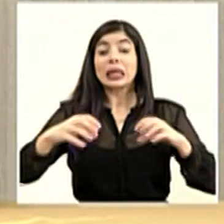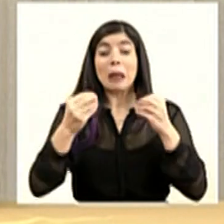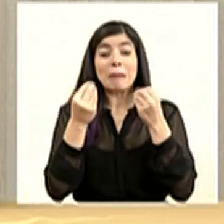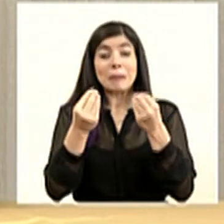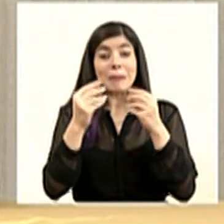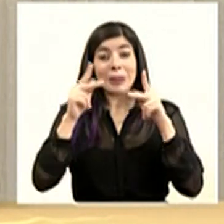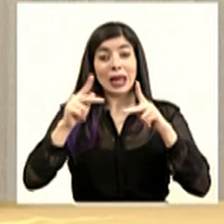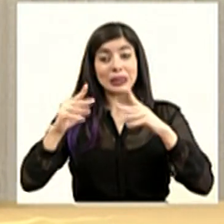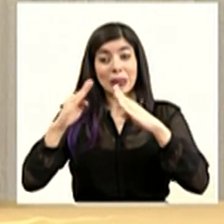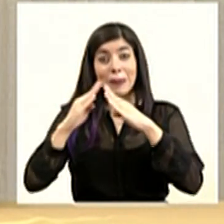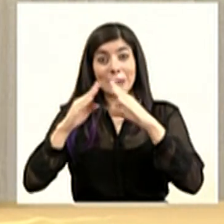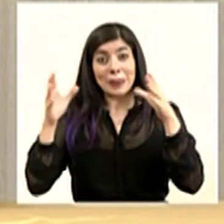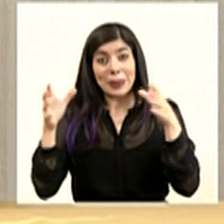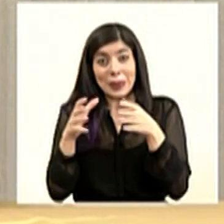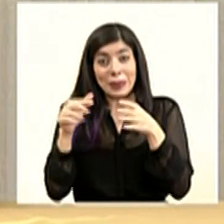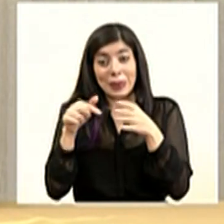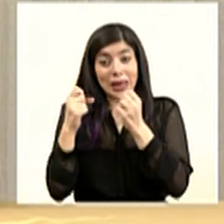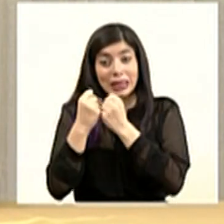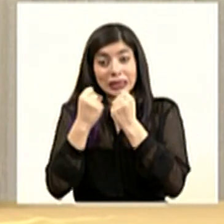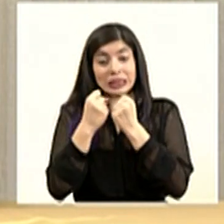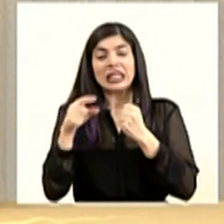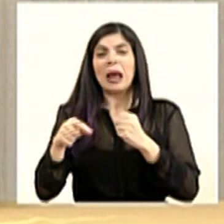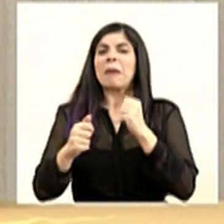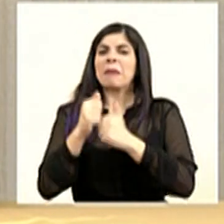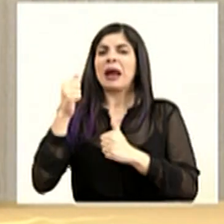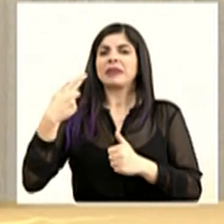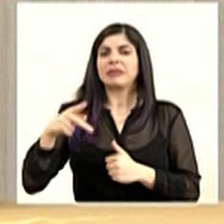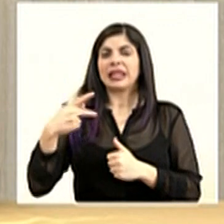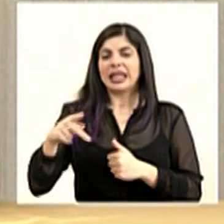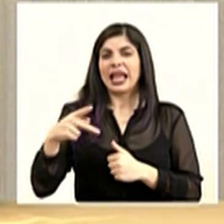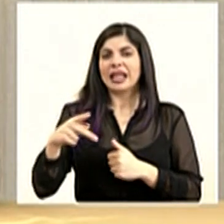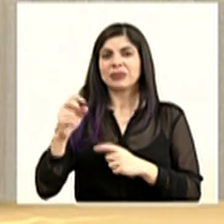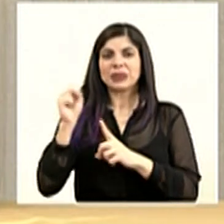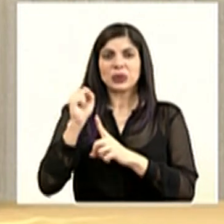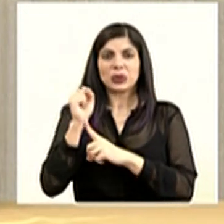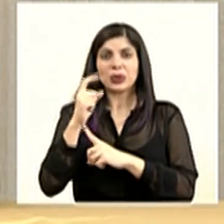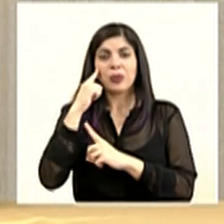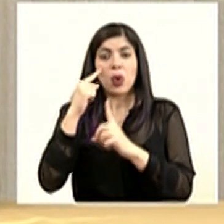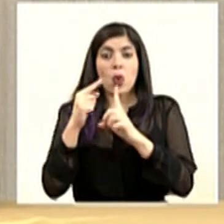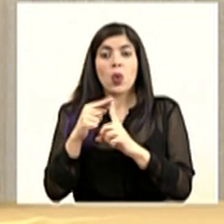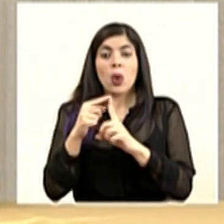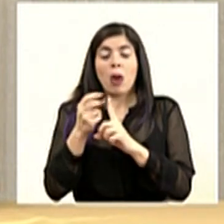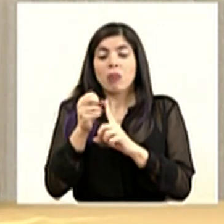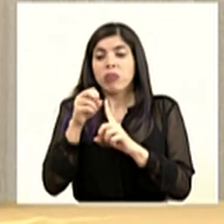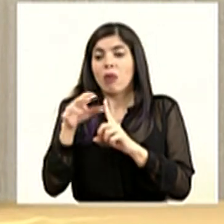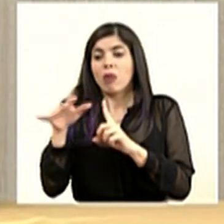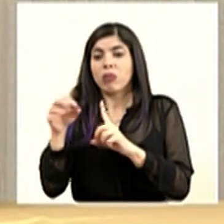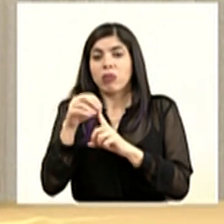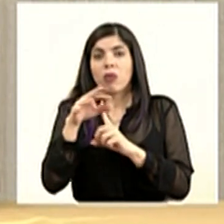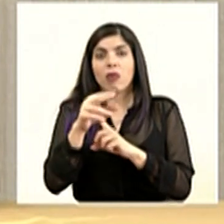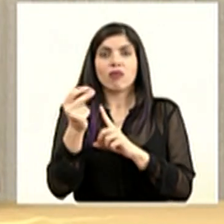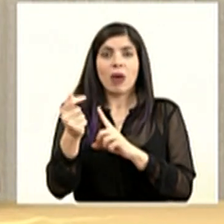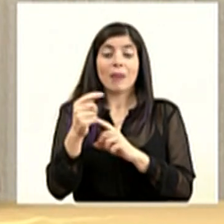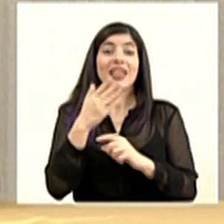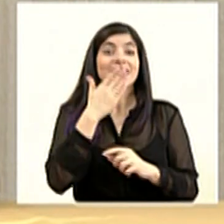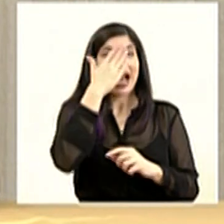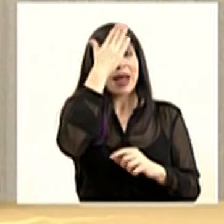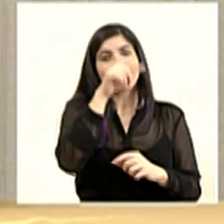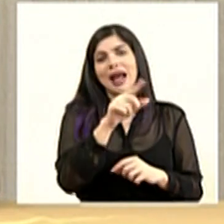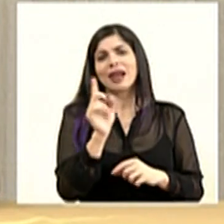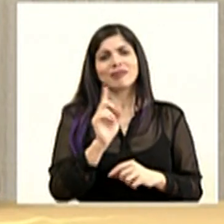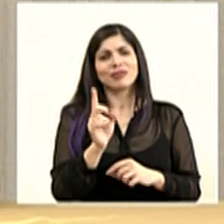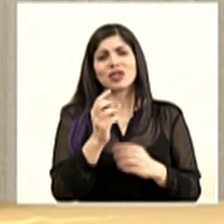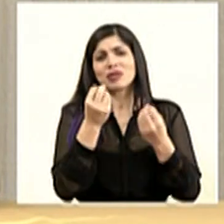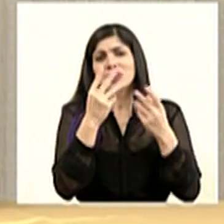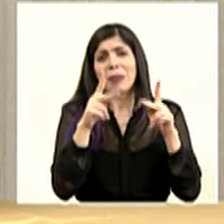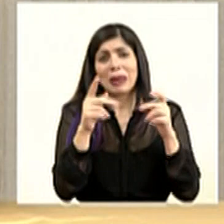poblacional tienen mayor riesgo de tener situaciones adversas en caso de que se reporten varios casos de forma simultánea. En el caso de Talamanca no existe esa densidad